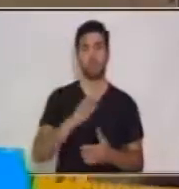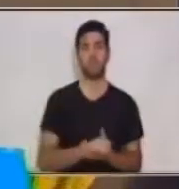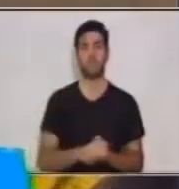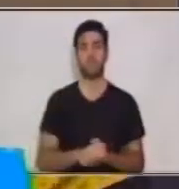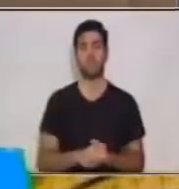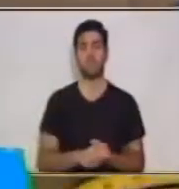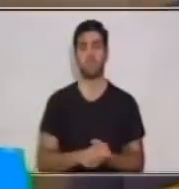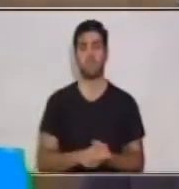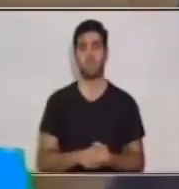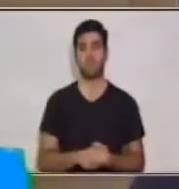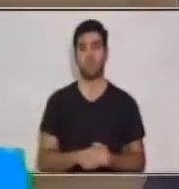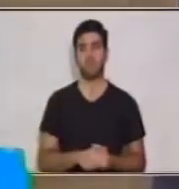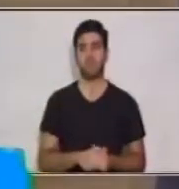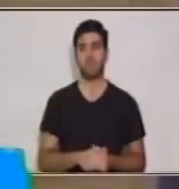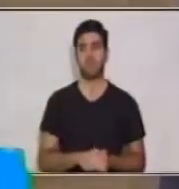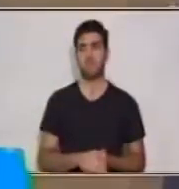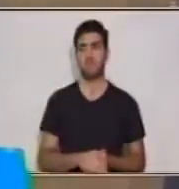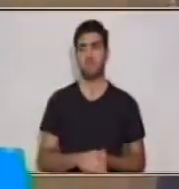medir los ángulos.